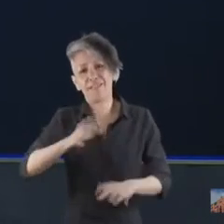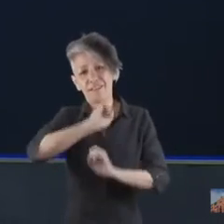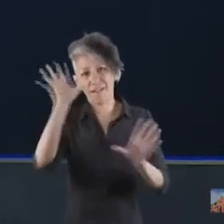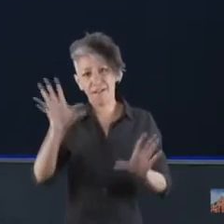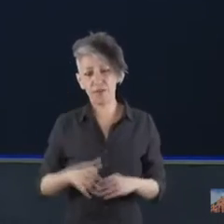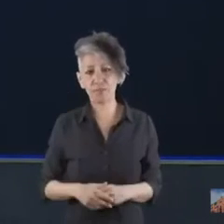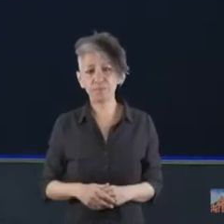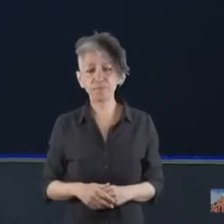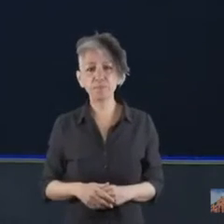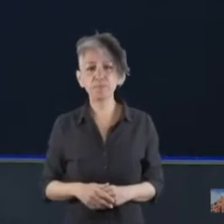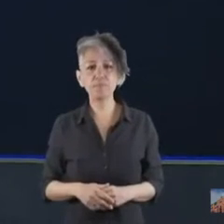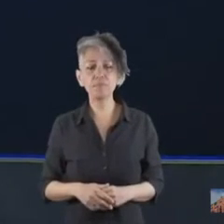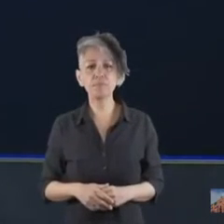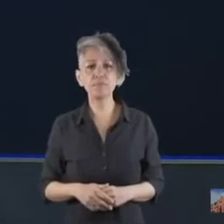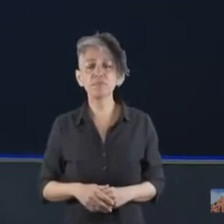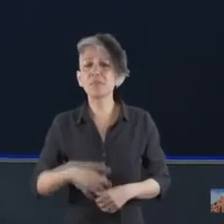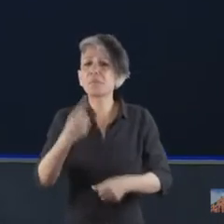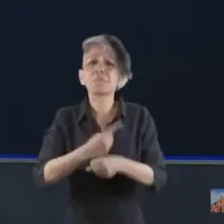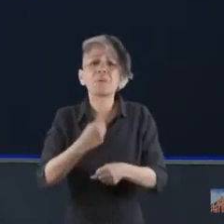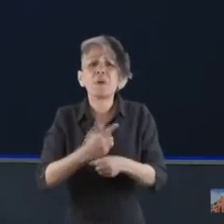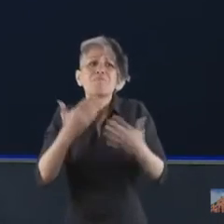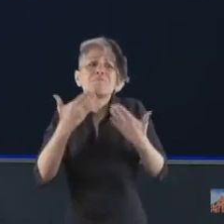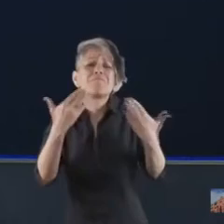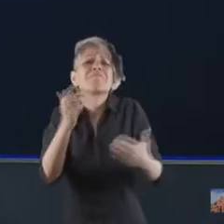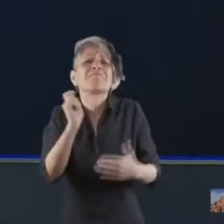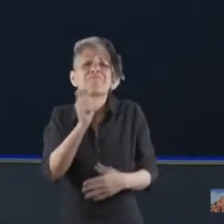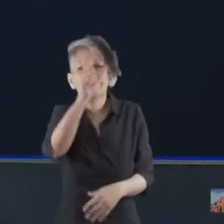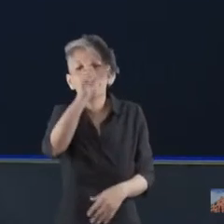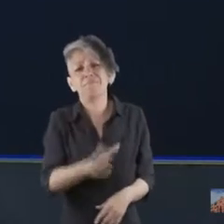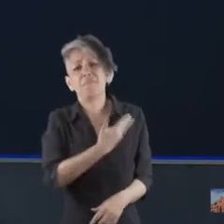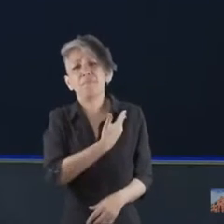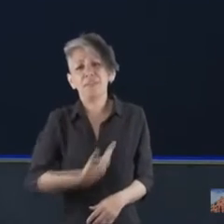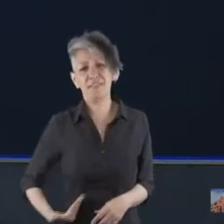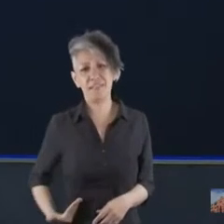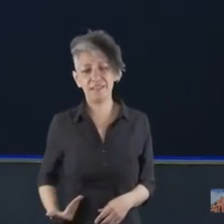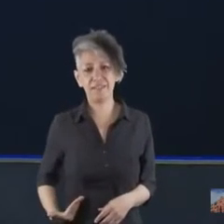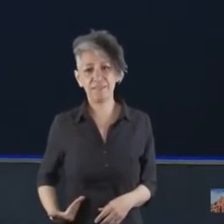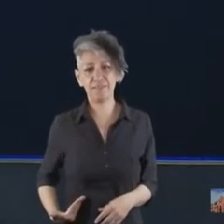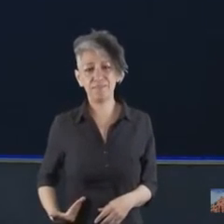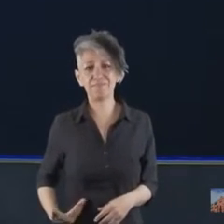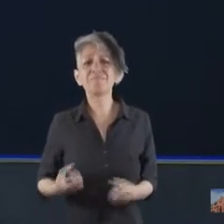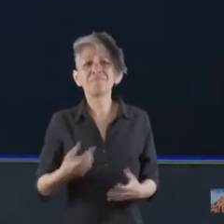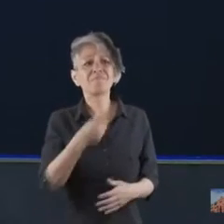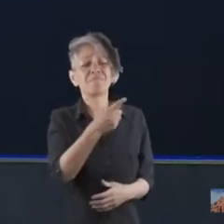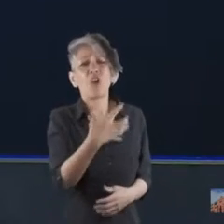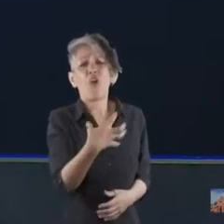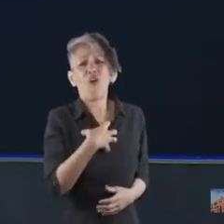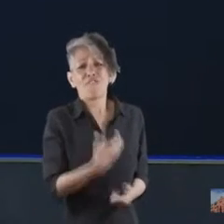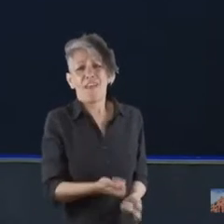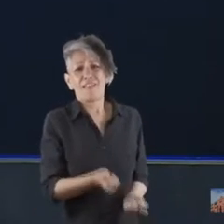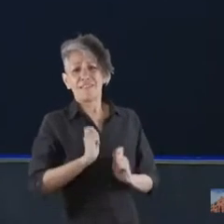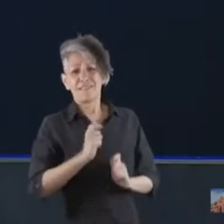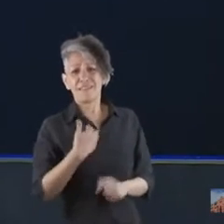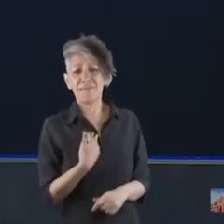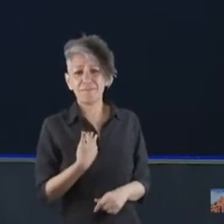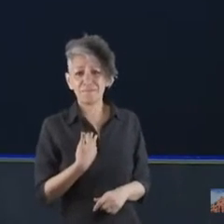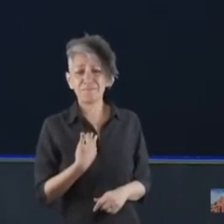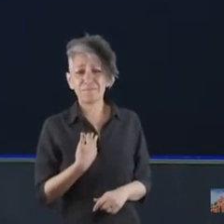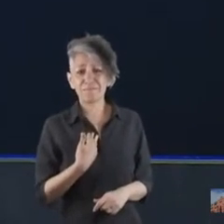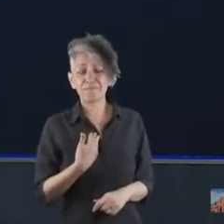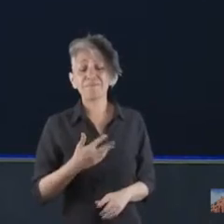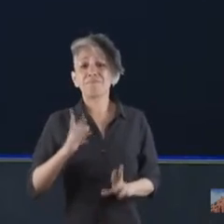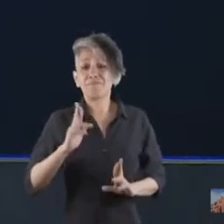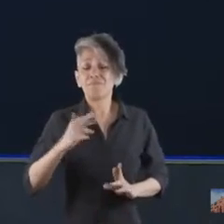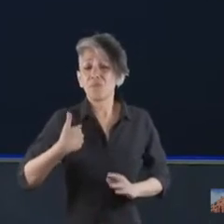vaya primero mi agradecimiento al presidente por la confianza depositada que espero estar a la